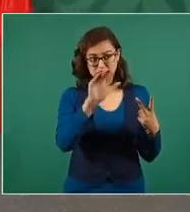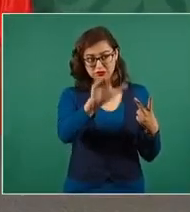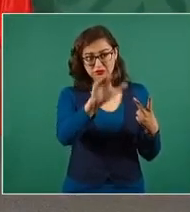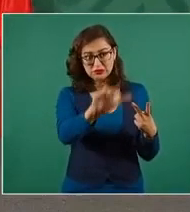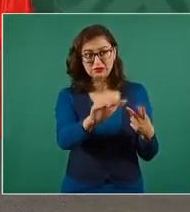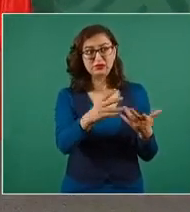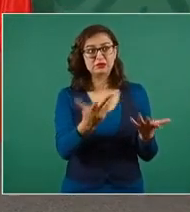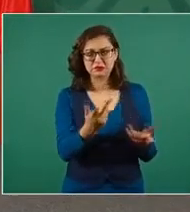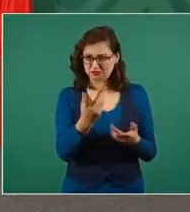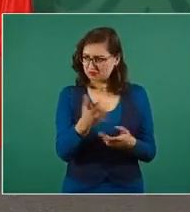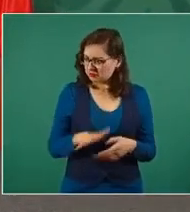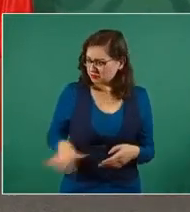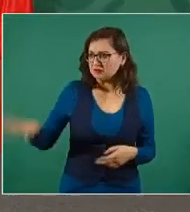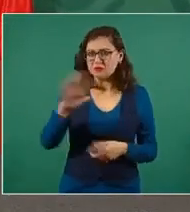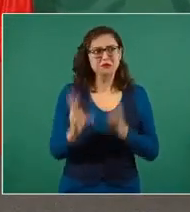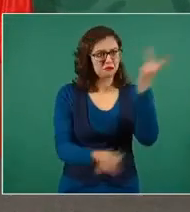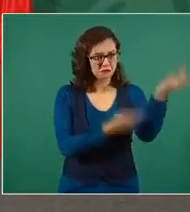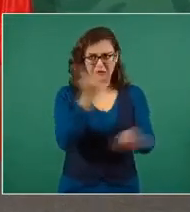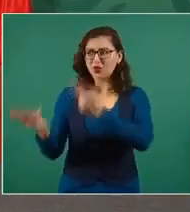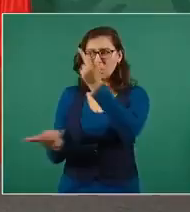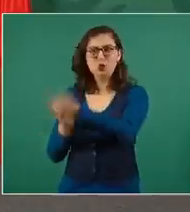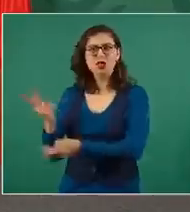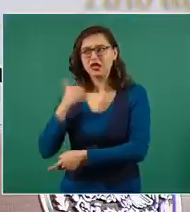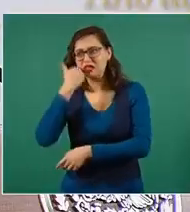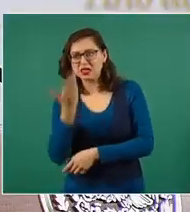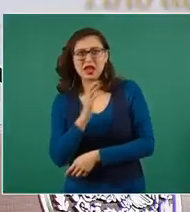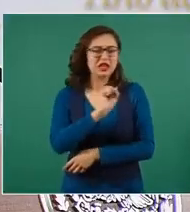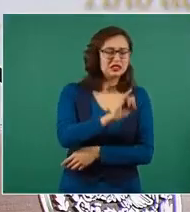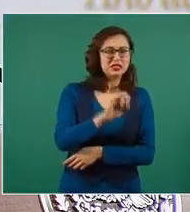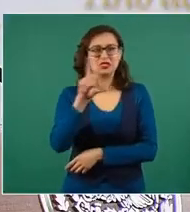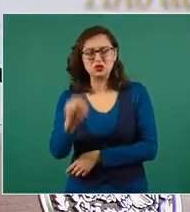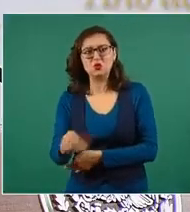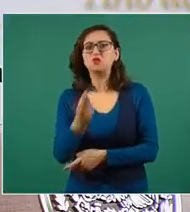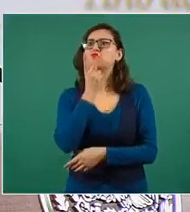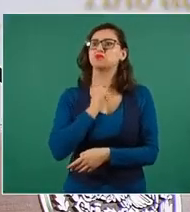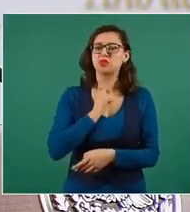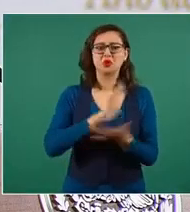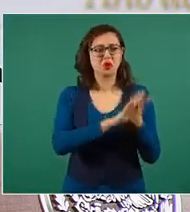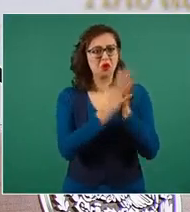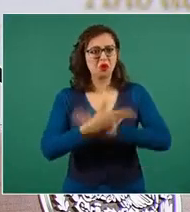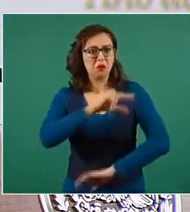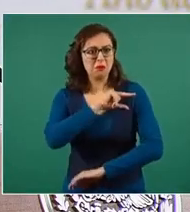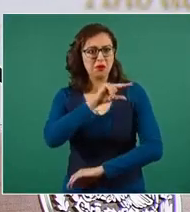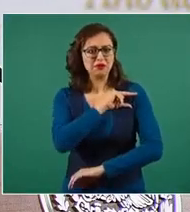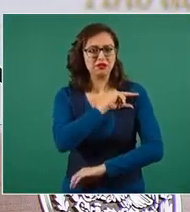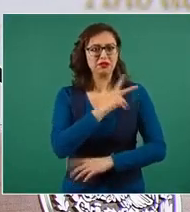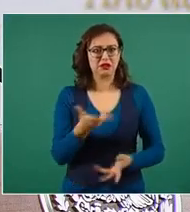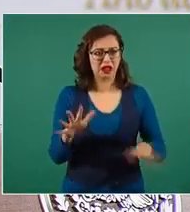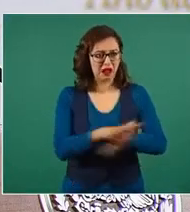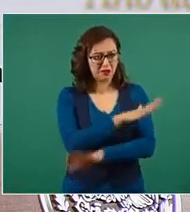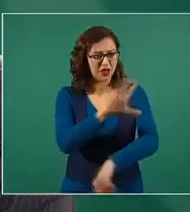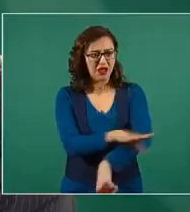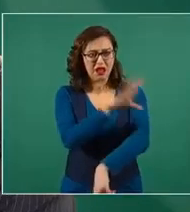Resolvió que era improcedente llevar a cabo la consulta para preguntarle al pueblo si quería la llamada